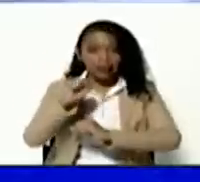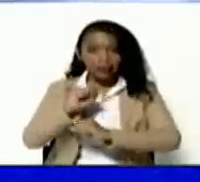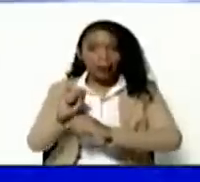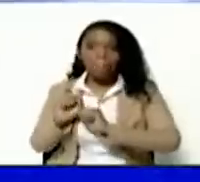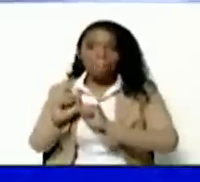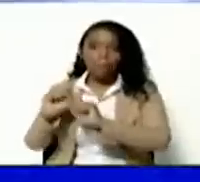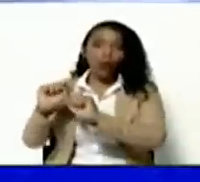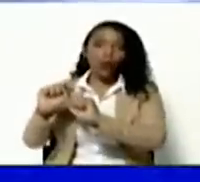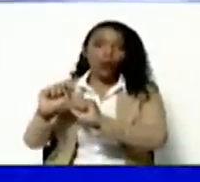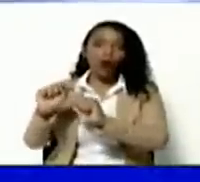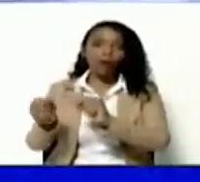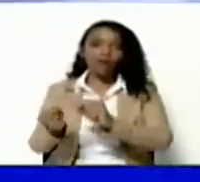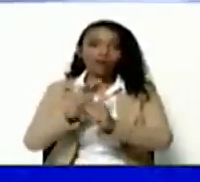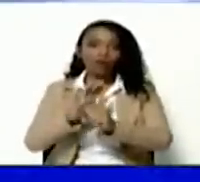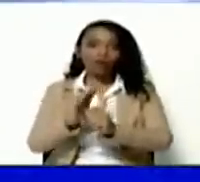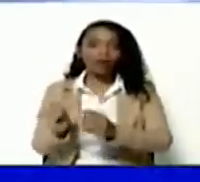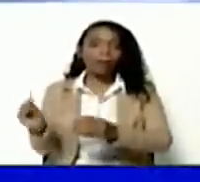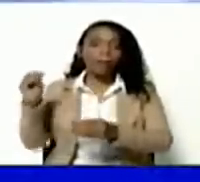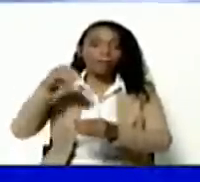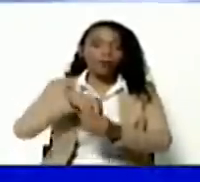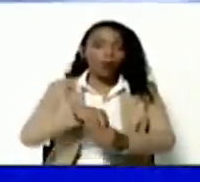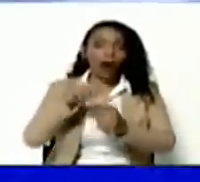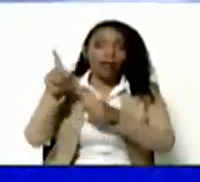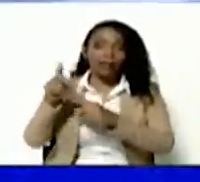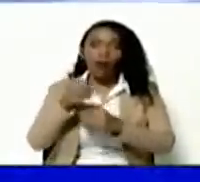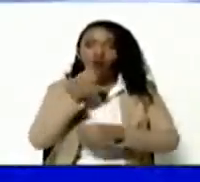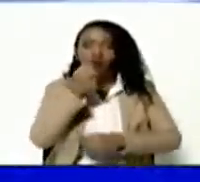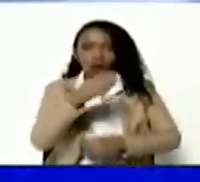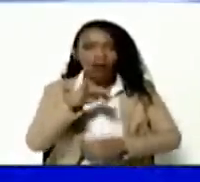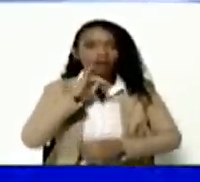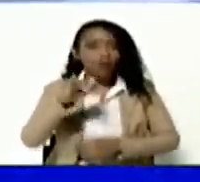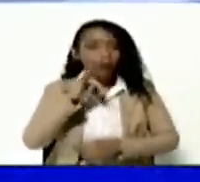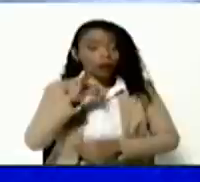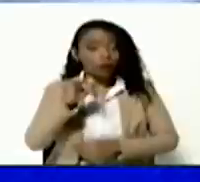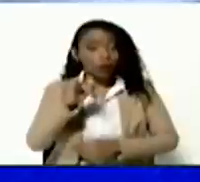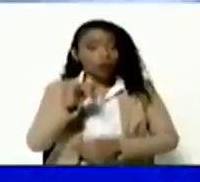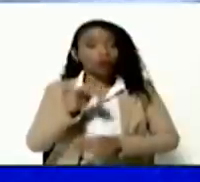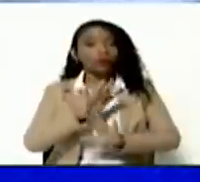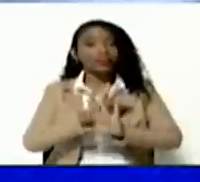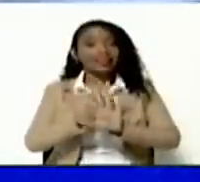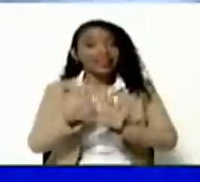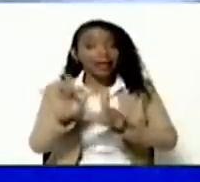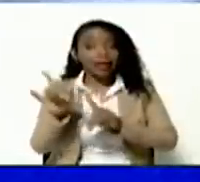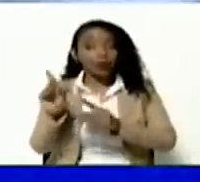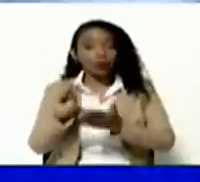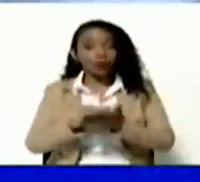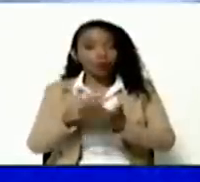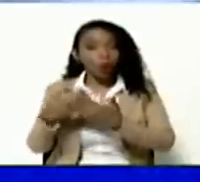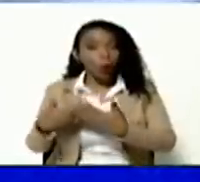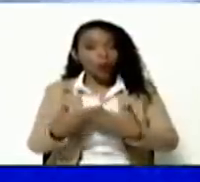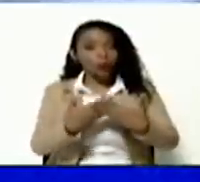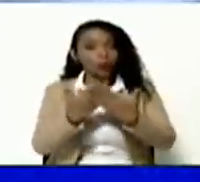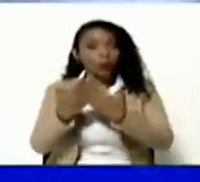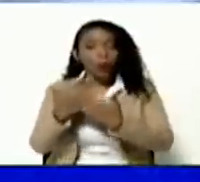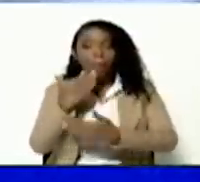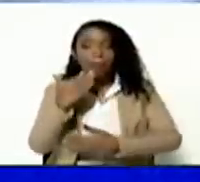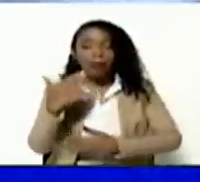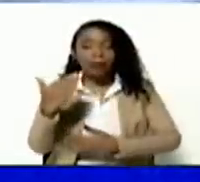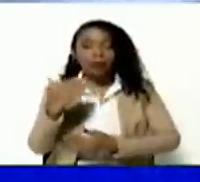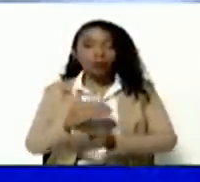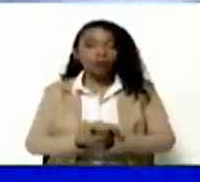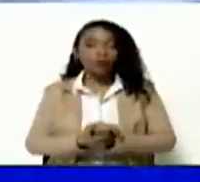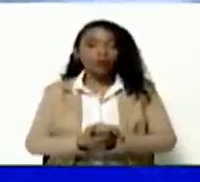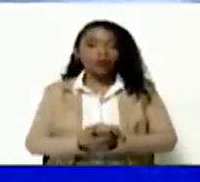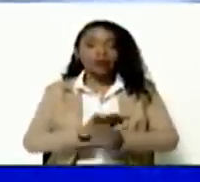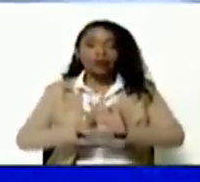neutraliza el coronavirus Aquí está se incorpora quería dar esta buena noticia ya han pasado todos los estudios ya tiene toda la permisología